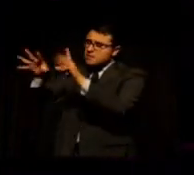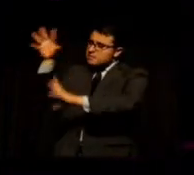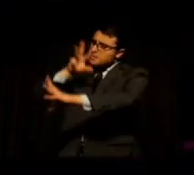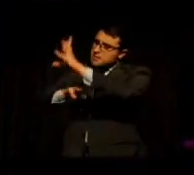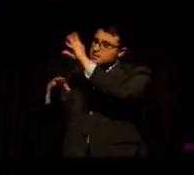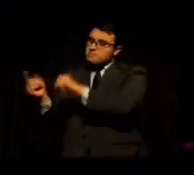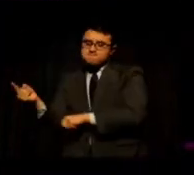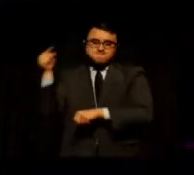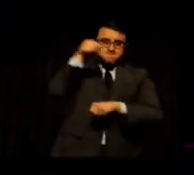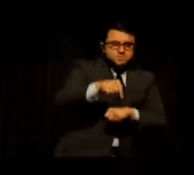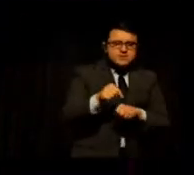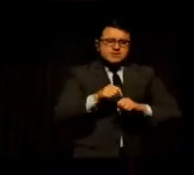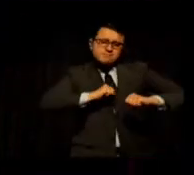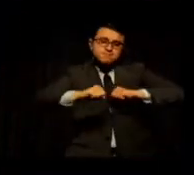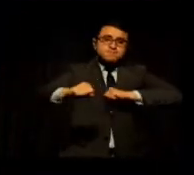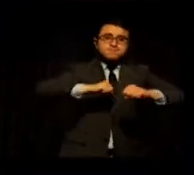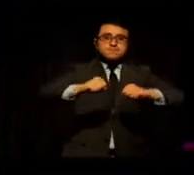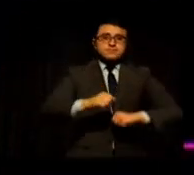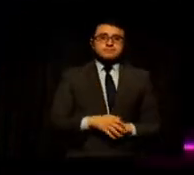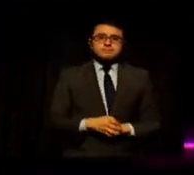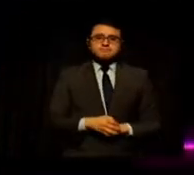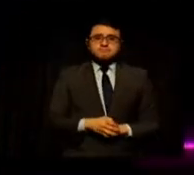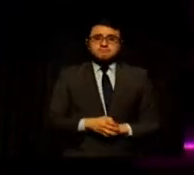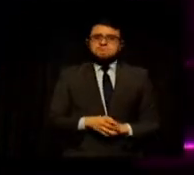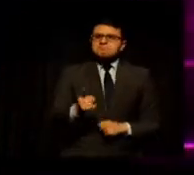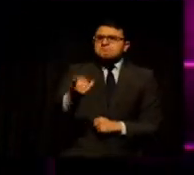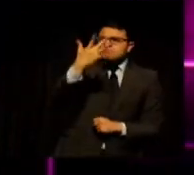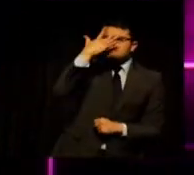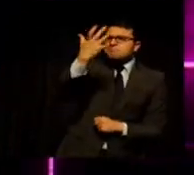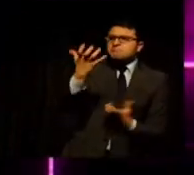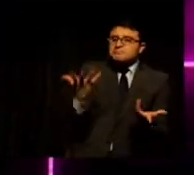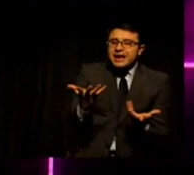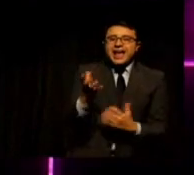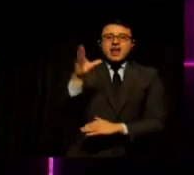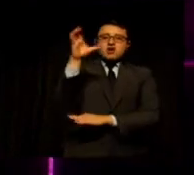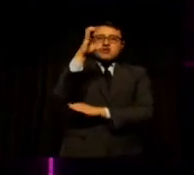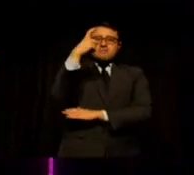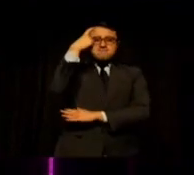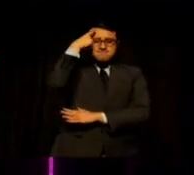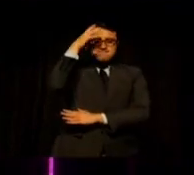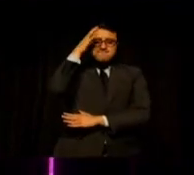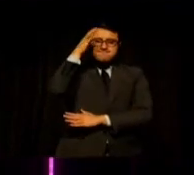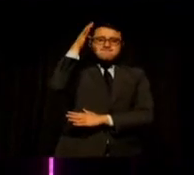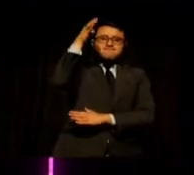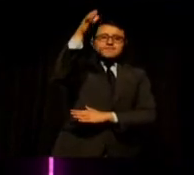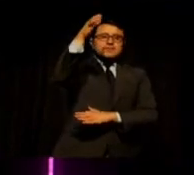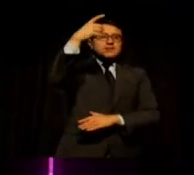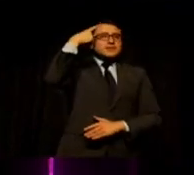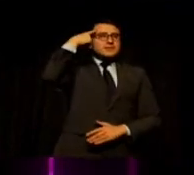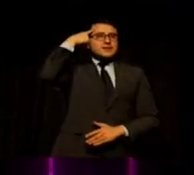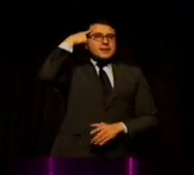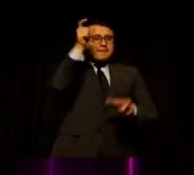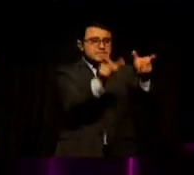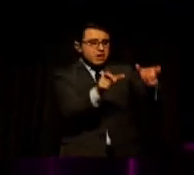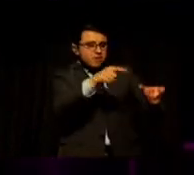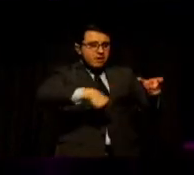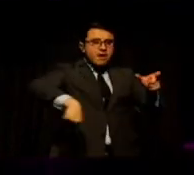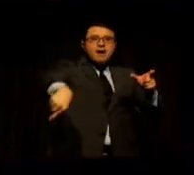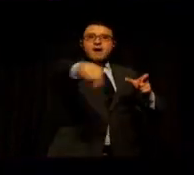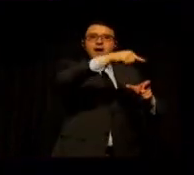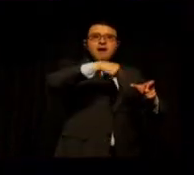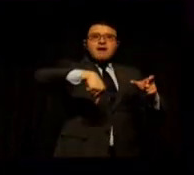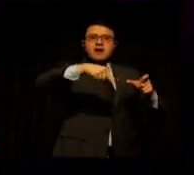ocurriendo y está ocurriendo porque este país mira al futuro y mira al futuro con rostros de quienes hacen la diferencia